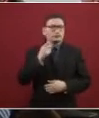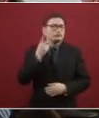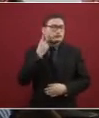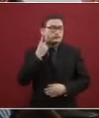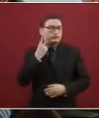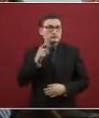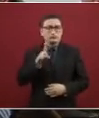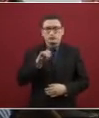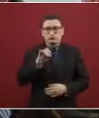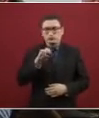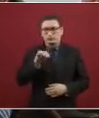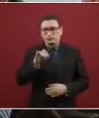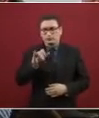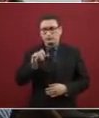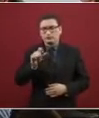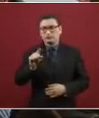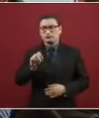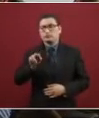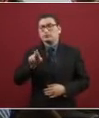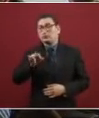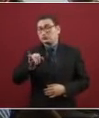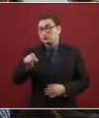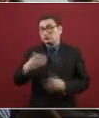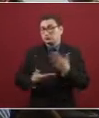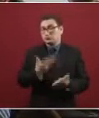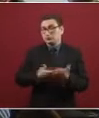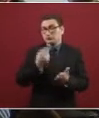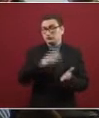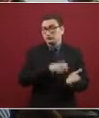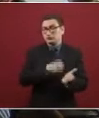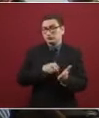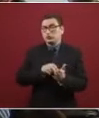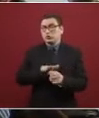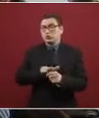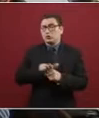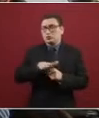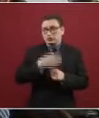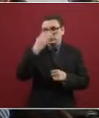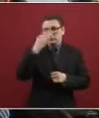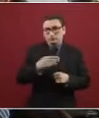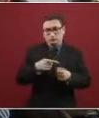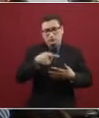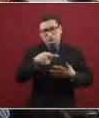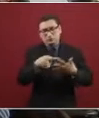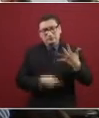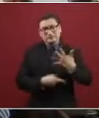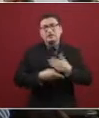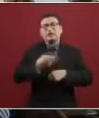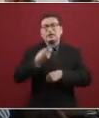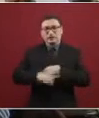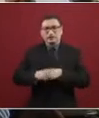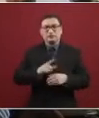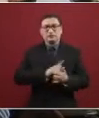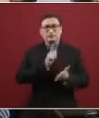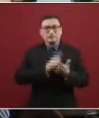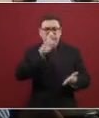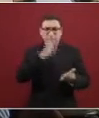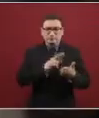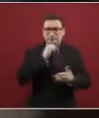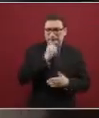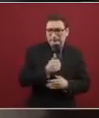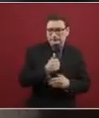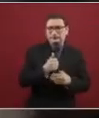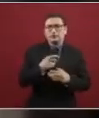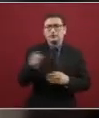mon dulce maría saurí presentó una iniciativa para reformar el catálogo de delitos por los que se puede investigar y enjuiciar